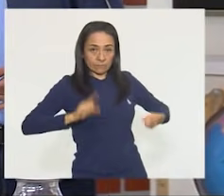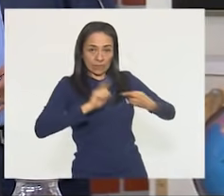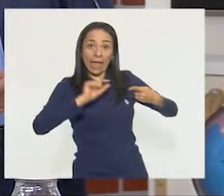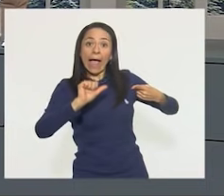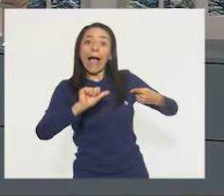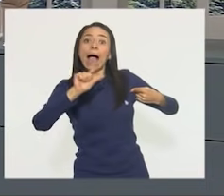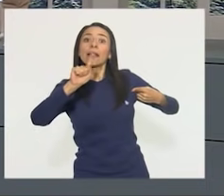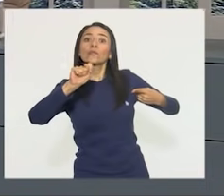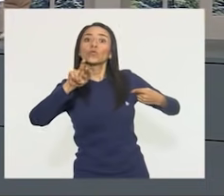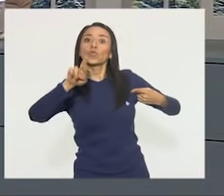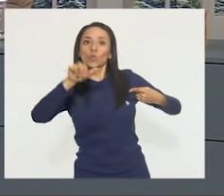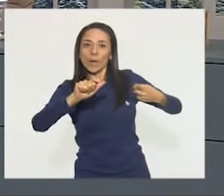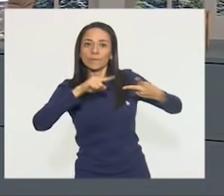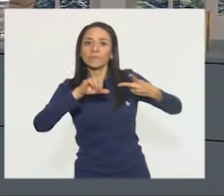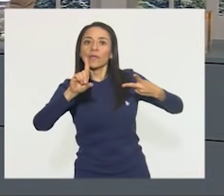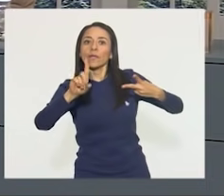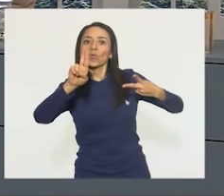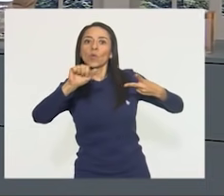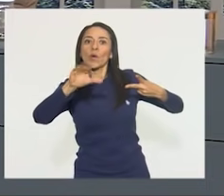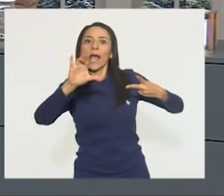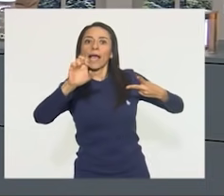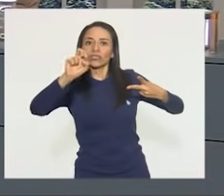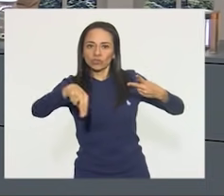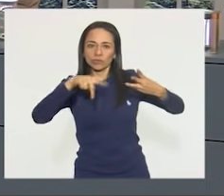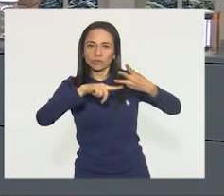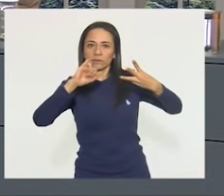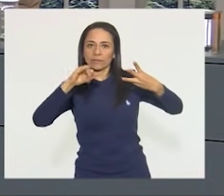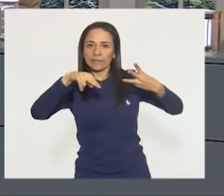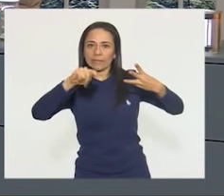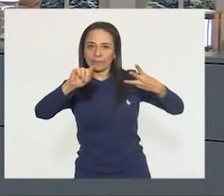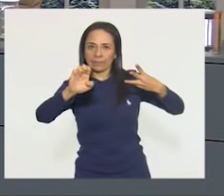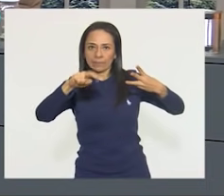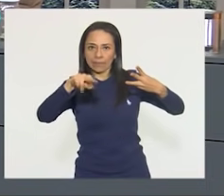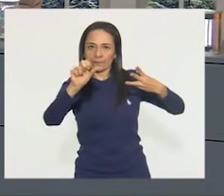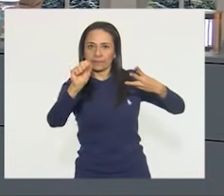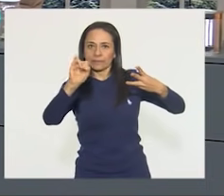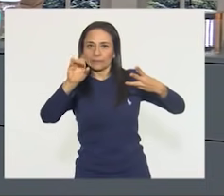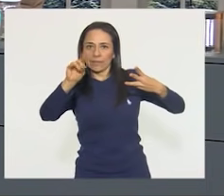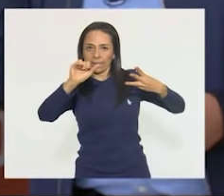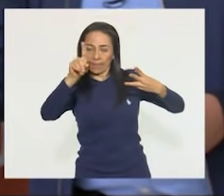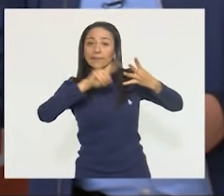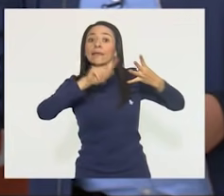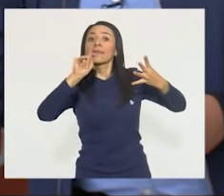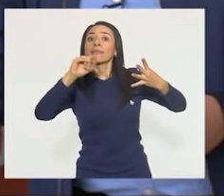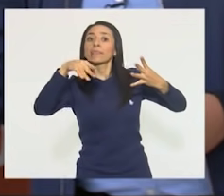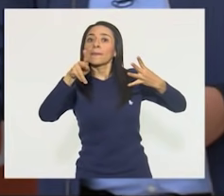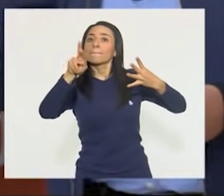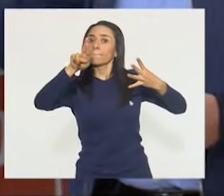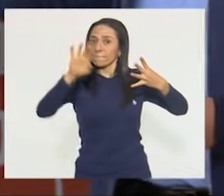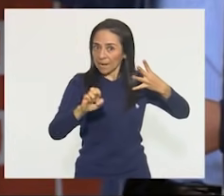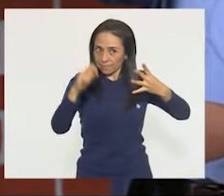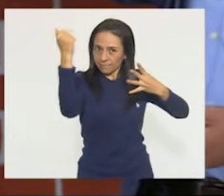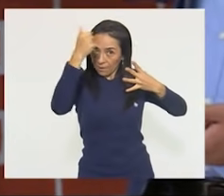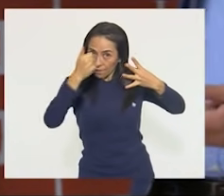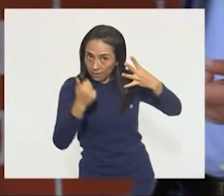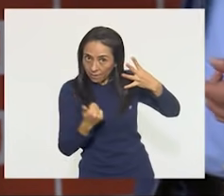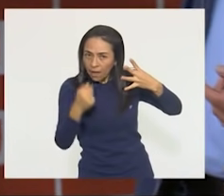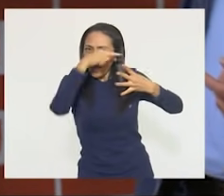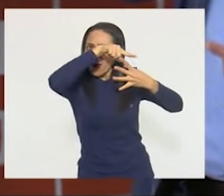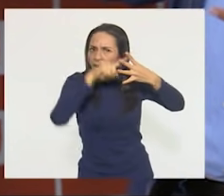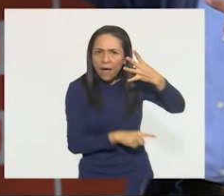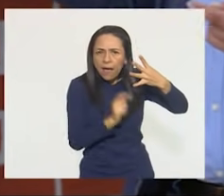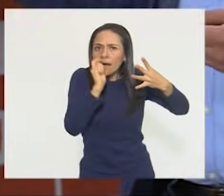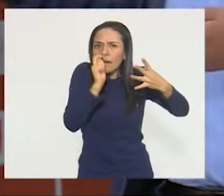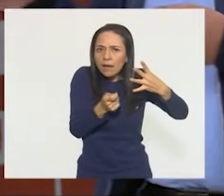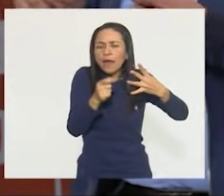duración, intensidad y el timbre. También recuerda, Juan, que cada una de estas cualidades son,